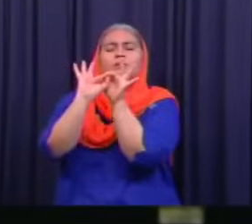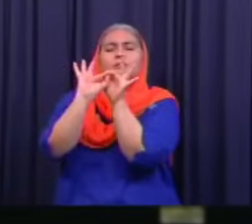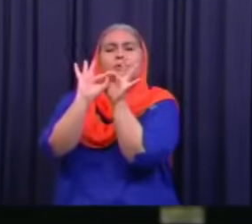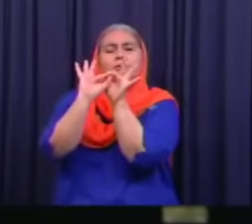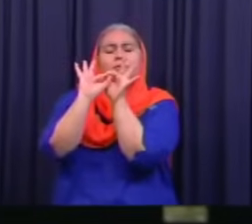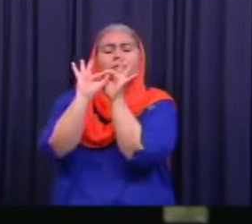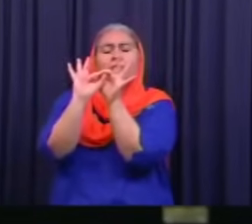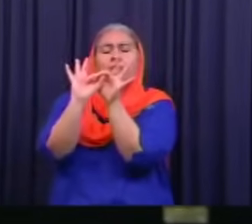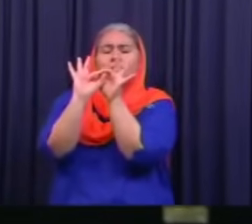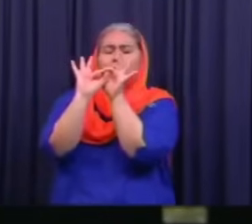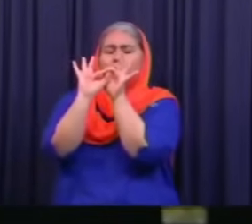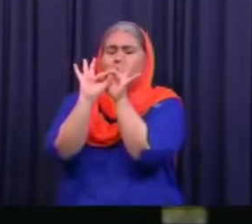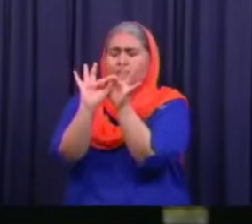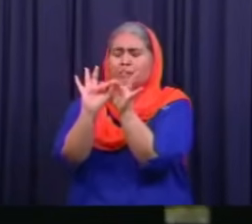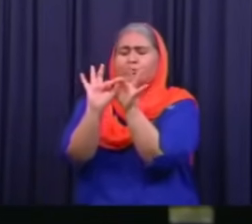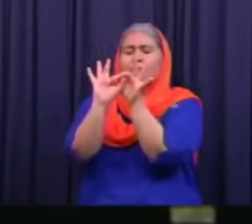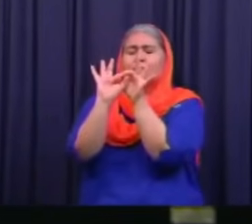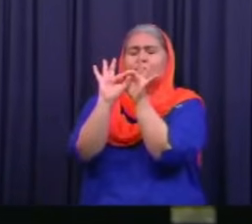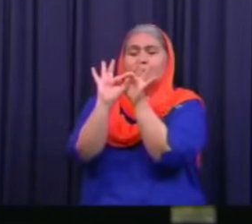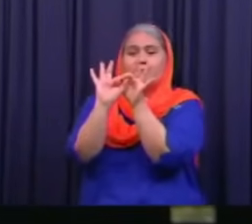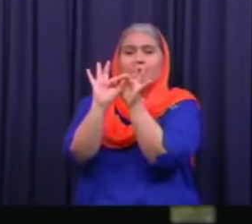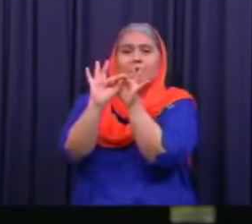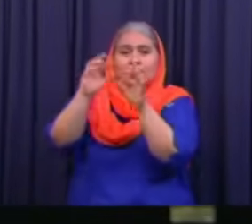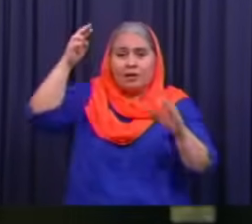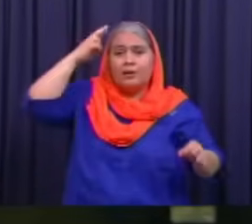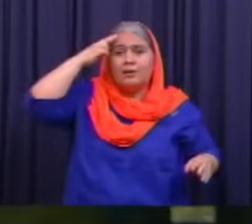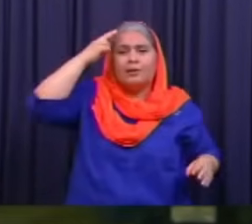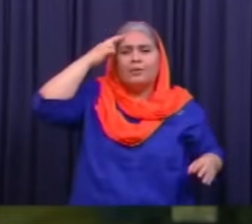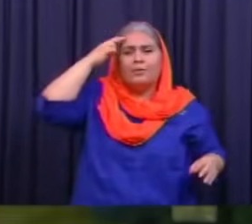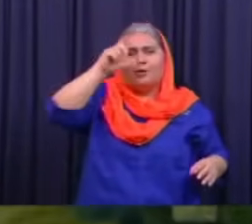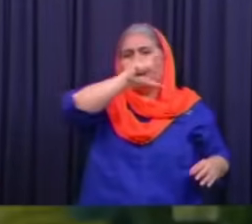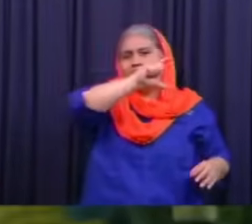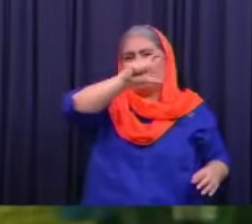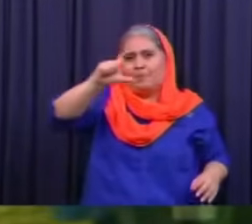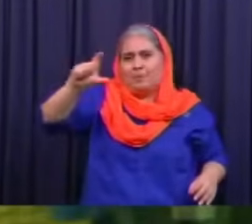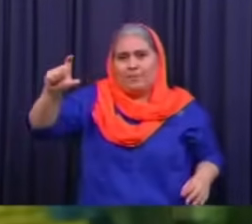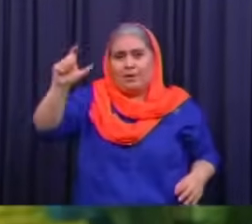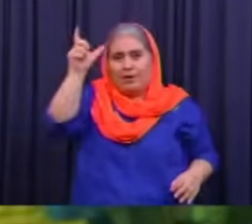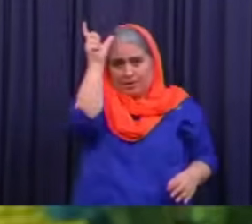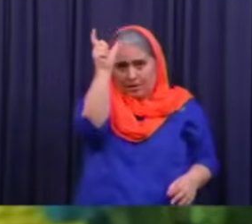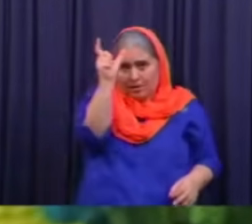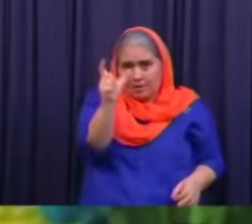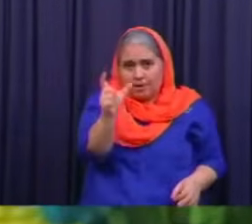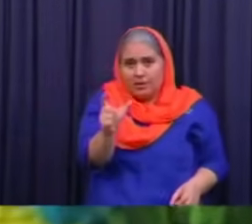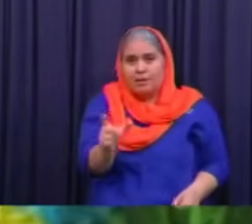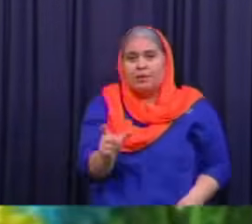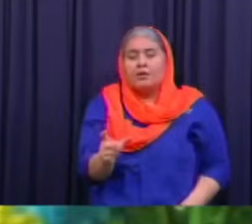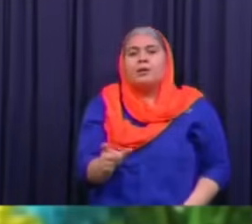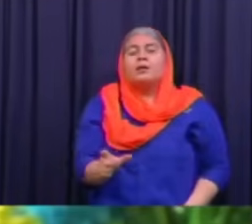misad Llévame a la cruz sí